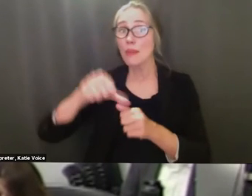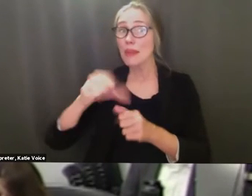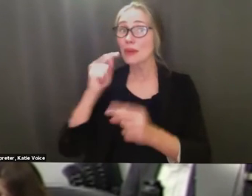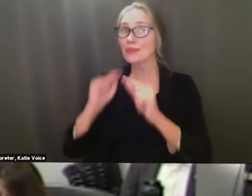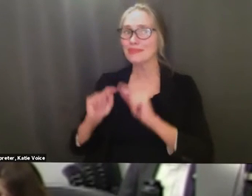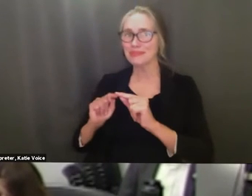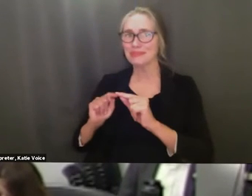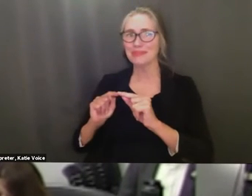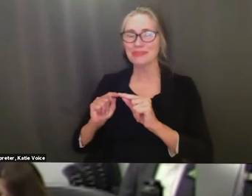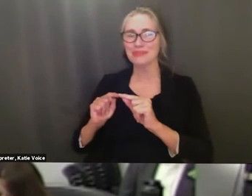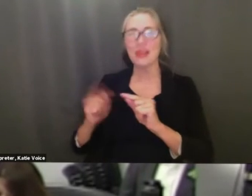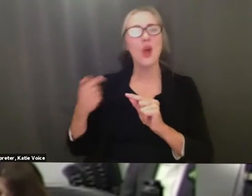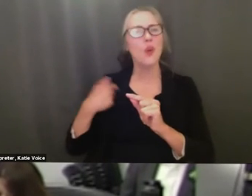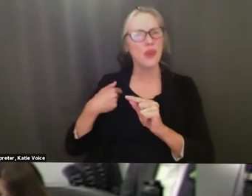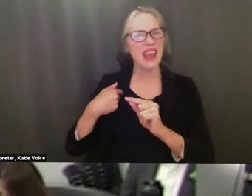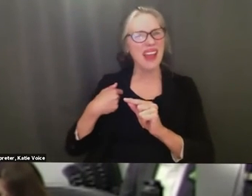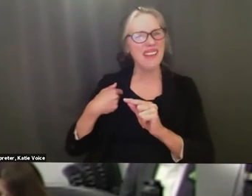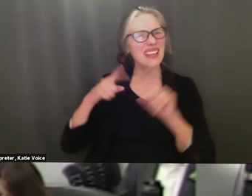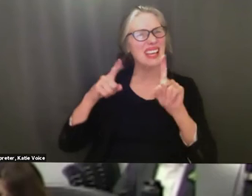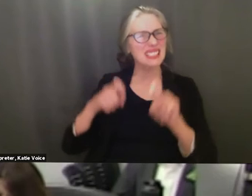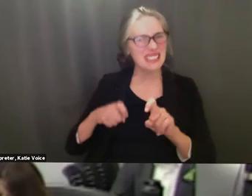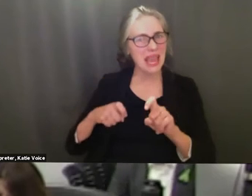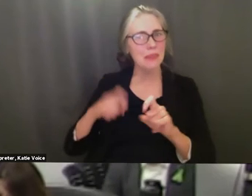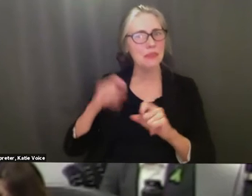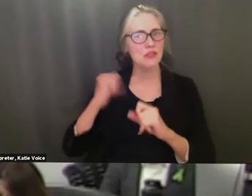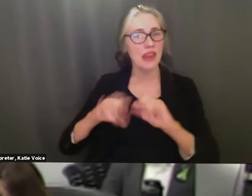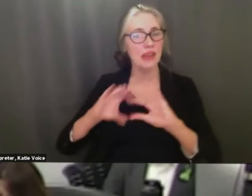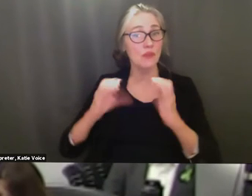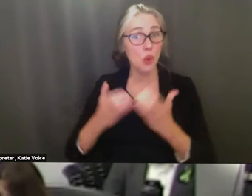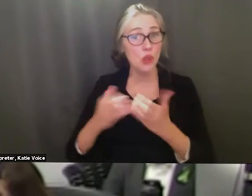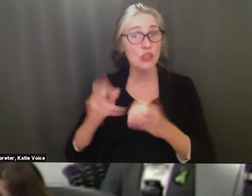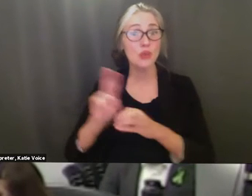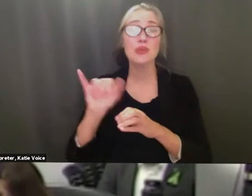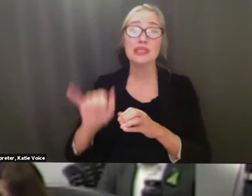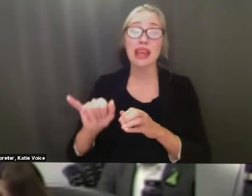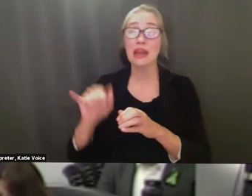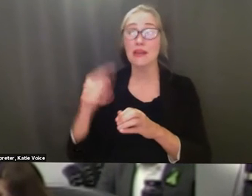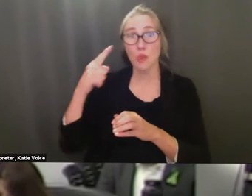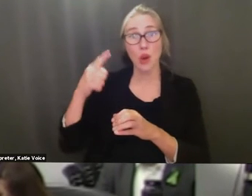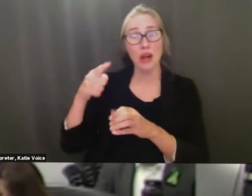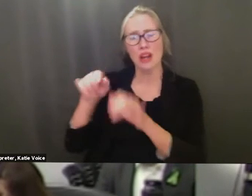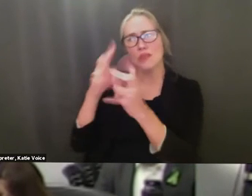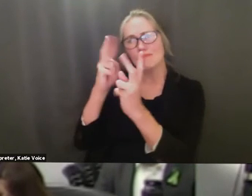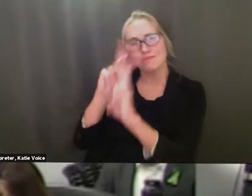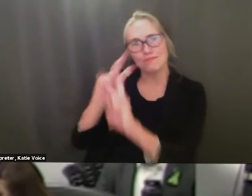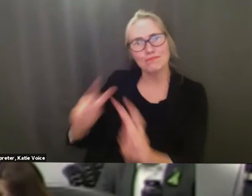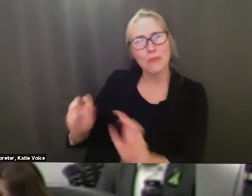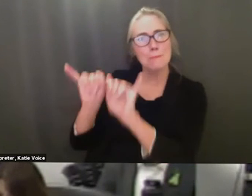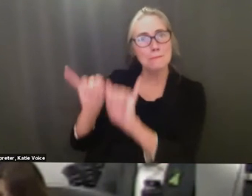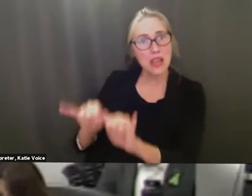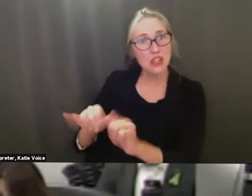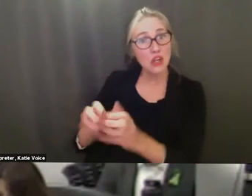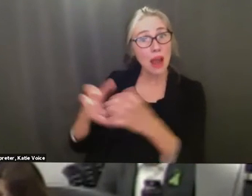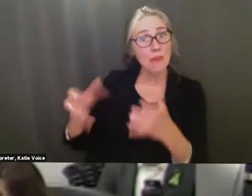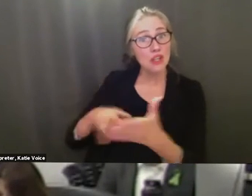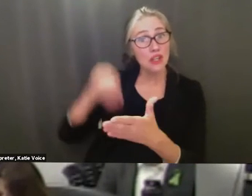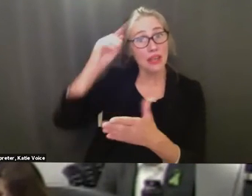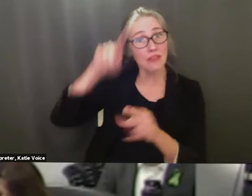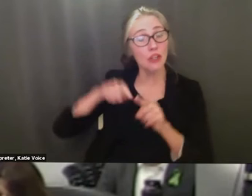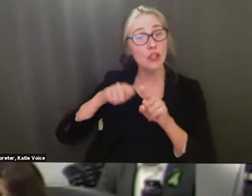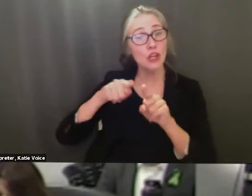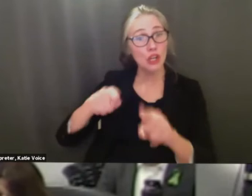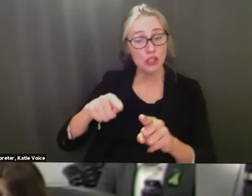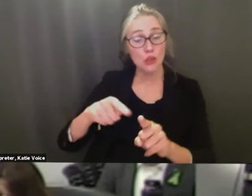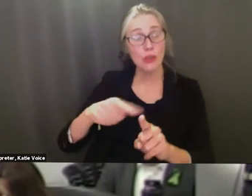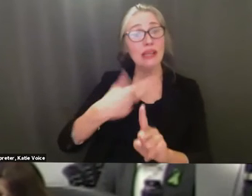que tenemos los exámenes de fin de año y otras cosas que usamos para medir el aprendizaje de los estudiantes durante un ciclo